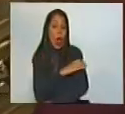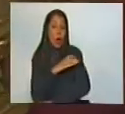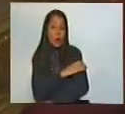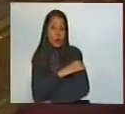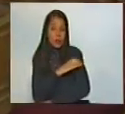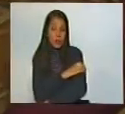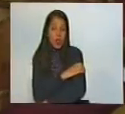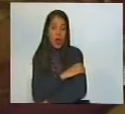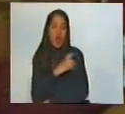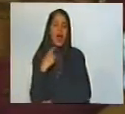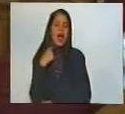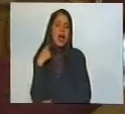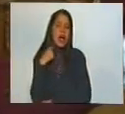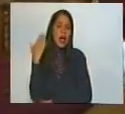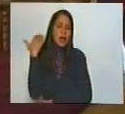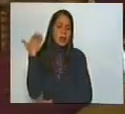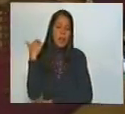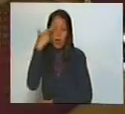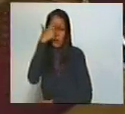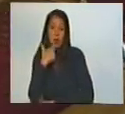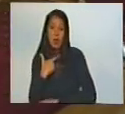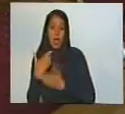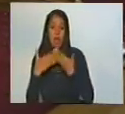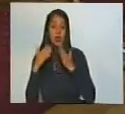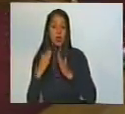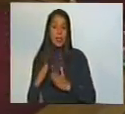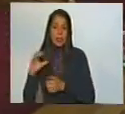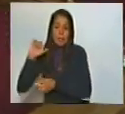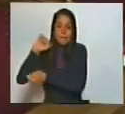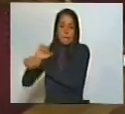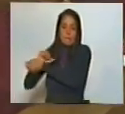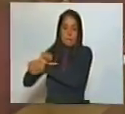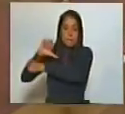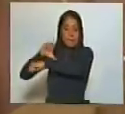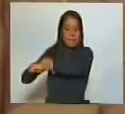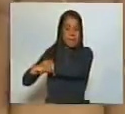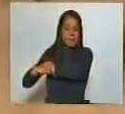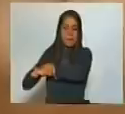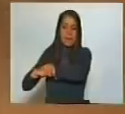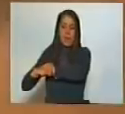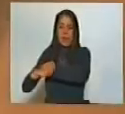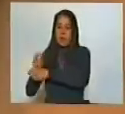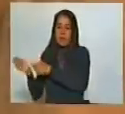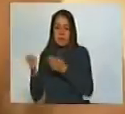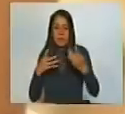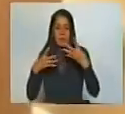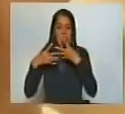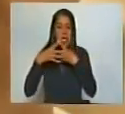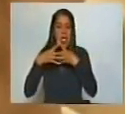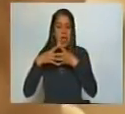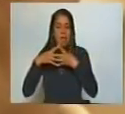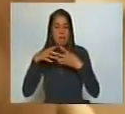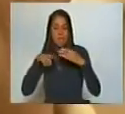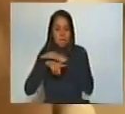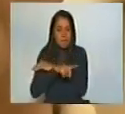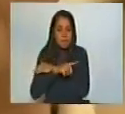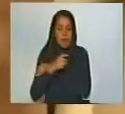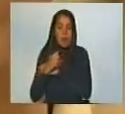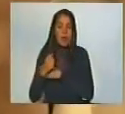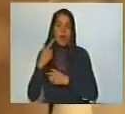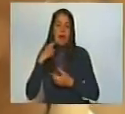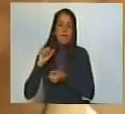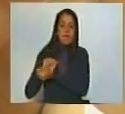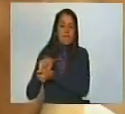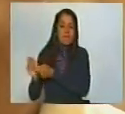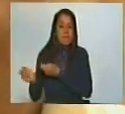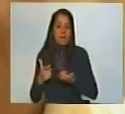Jiménez significaba que usted se olvida del mundo que existe afuera. Si usted lo hace preso y está